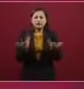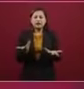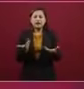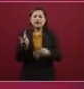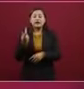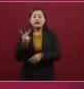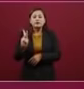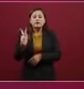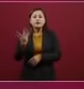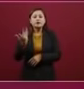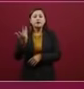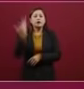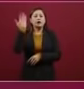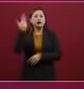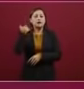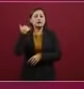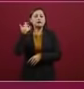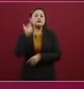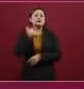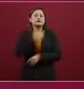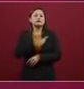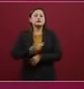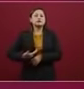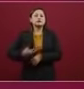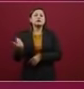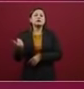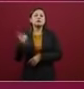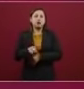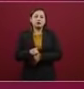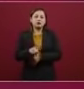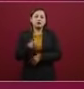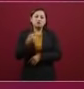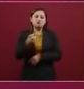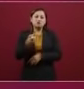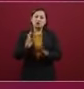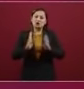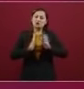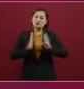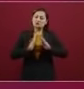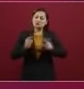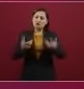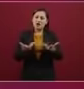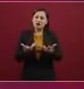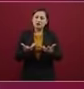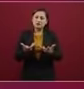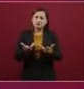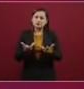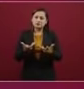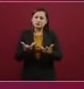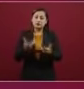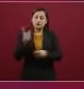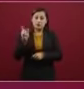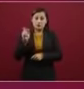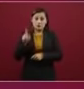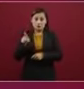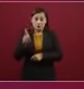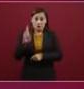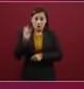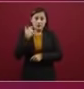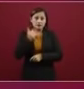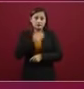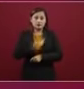presidente en ese entonces al ejército. Él mismo se puso una chaqueta